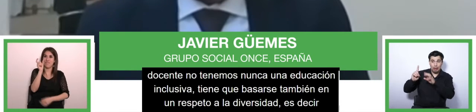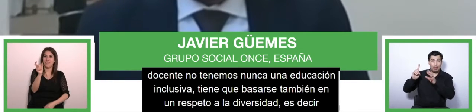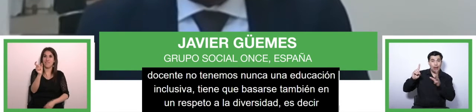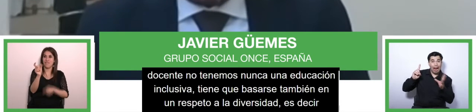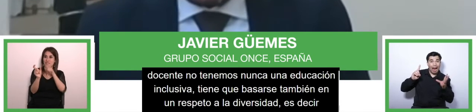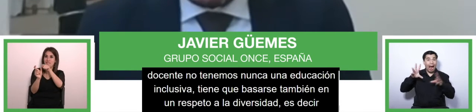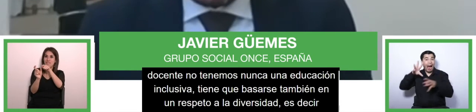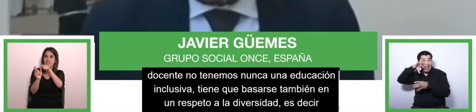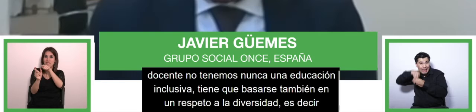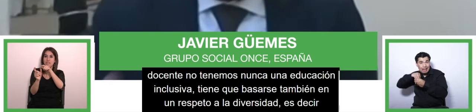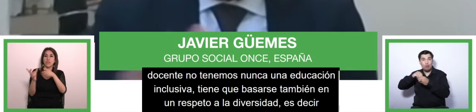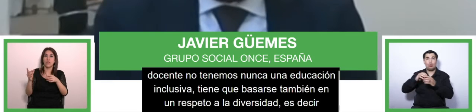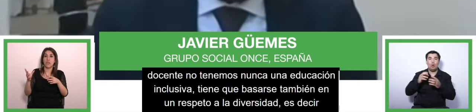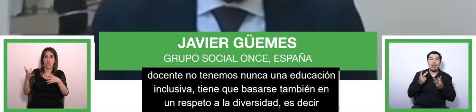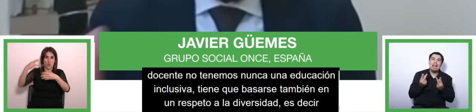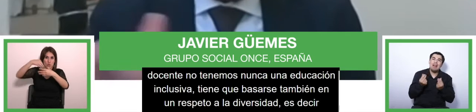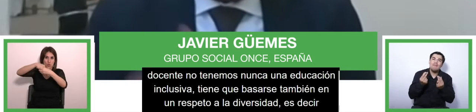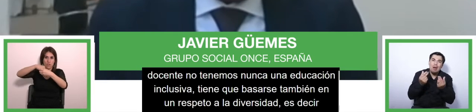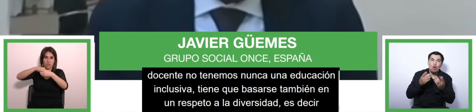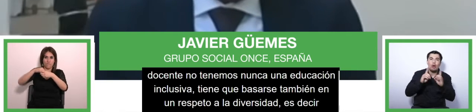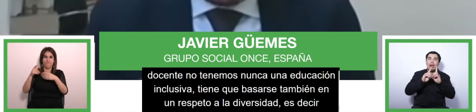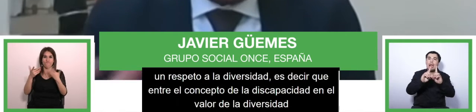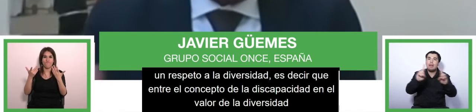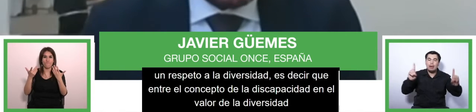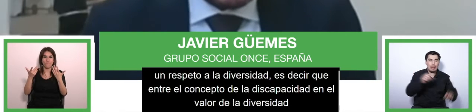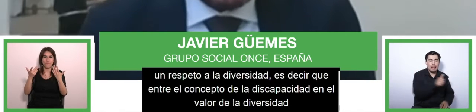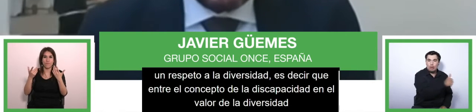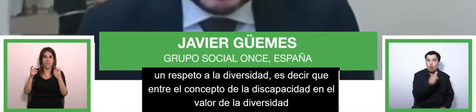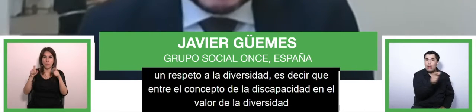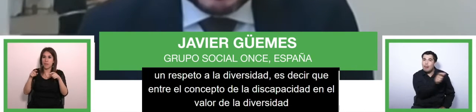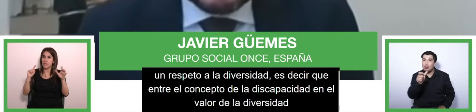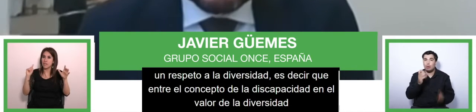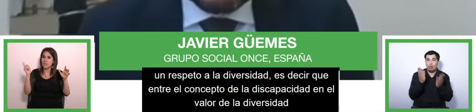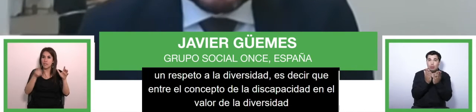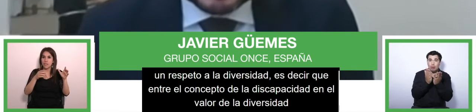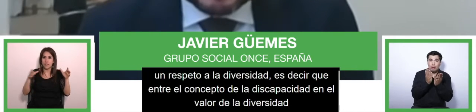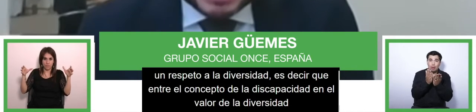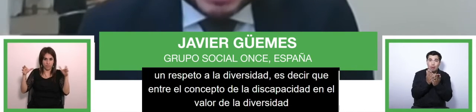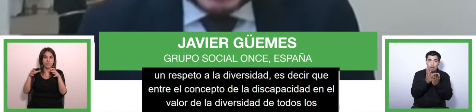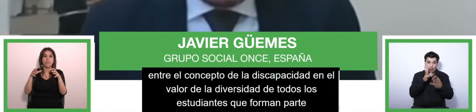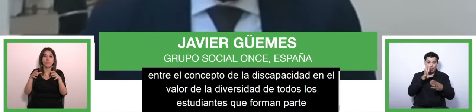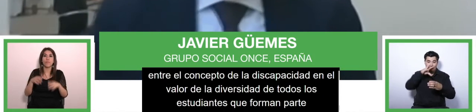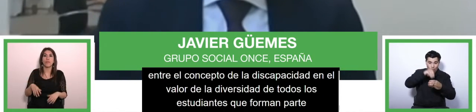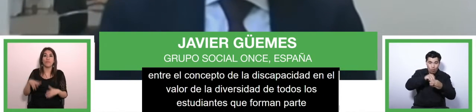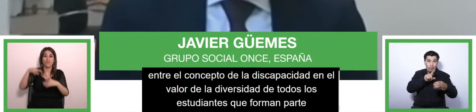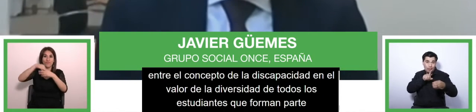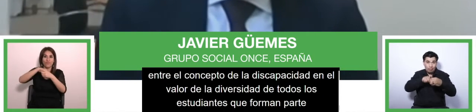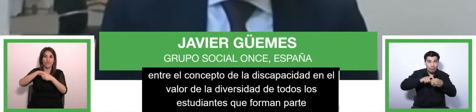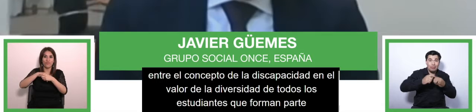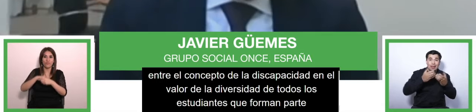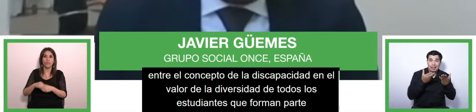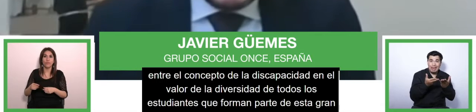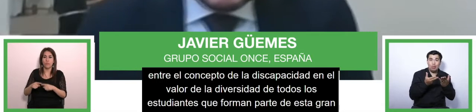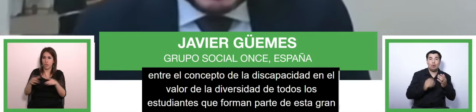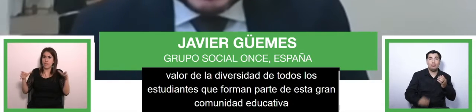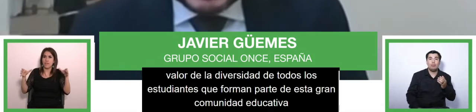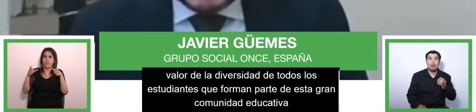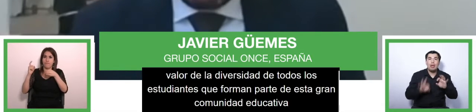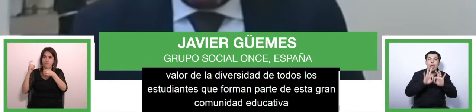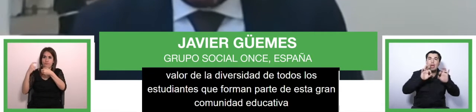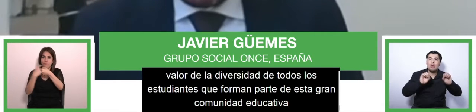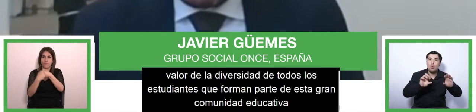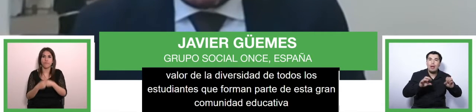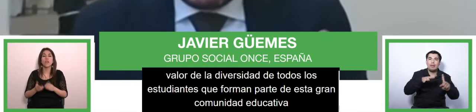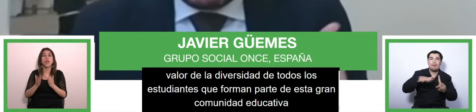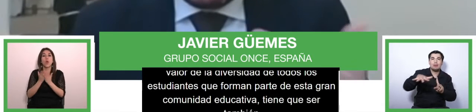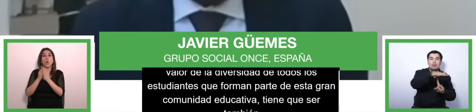de todos los estudiantes que forman parte de esa gran comunidad educativa. Tiene que ser también un ambiente